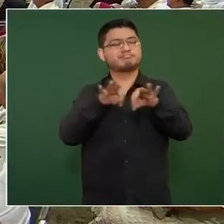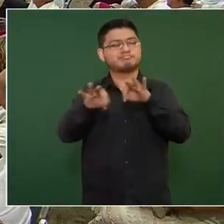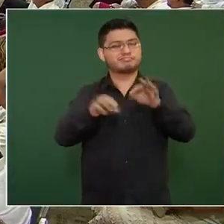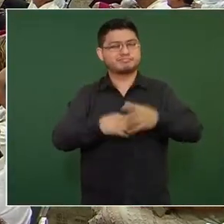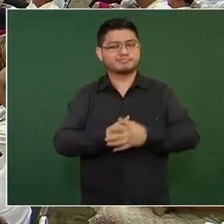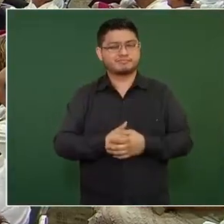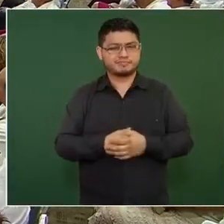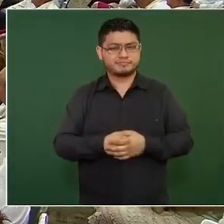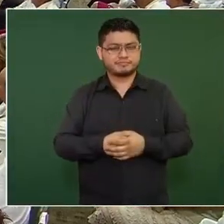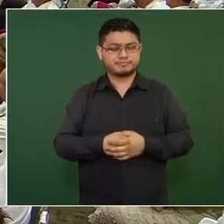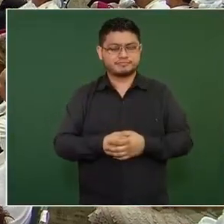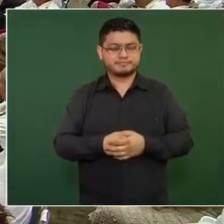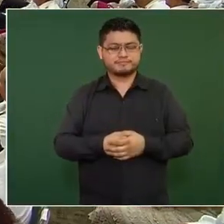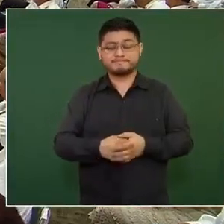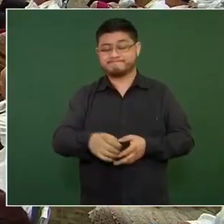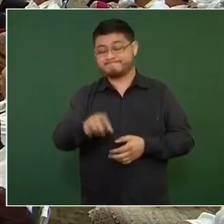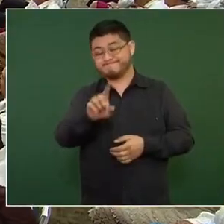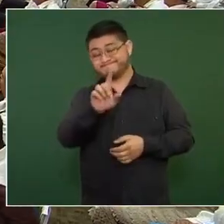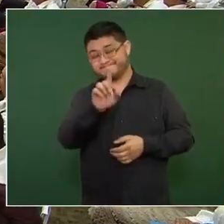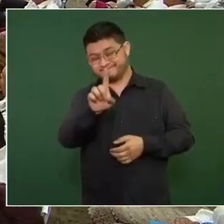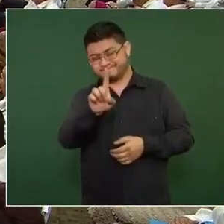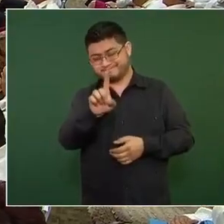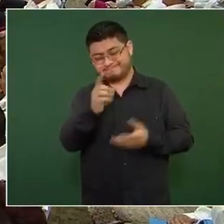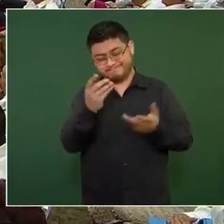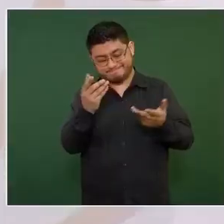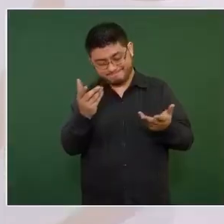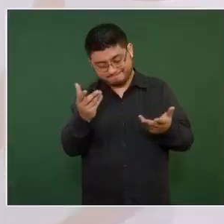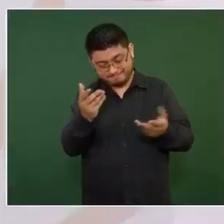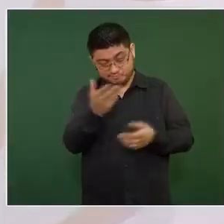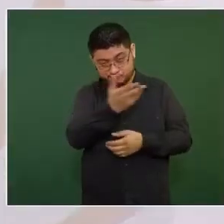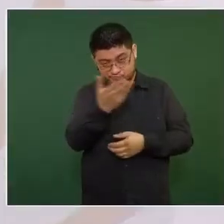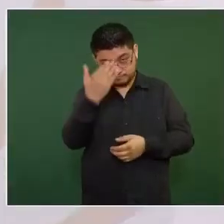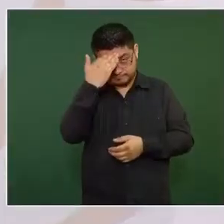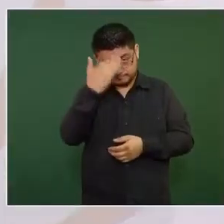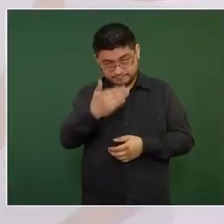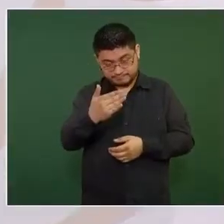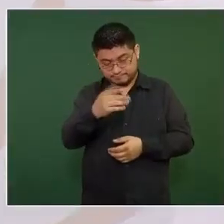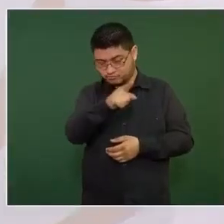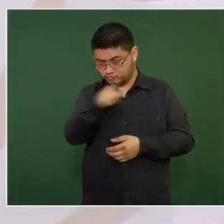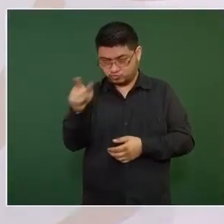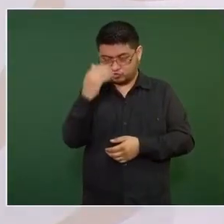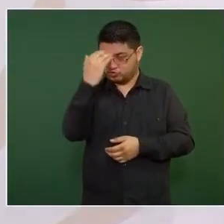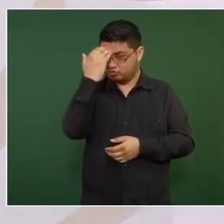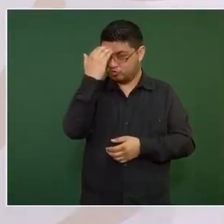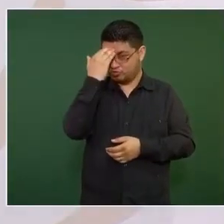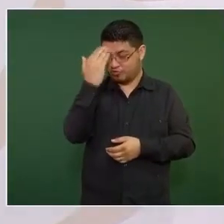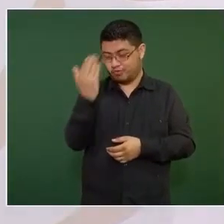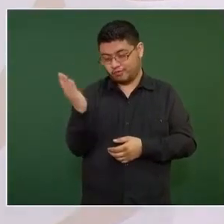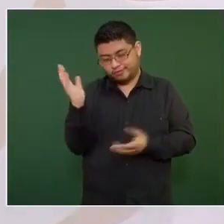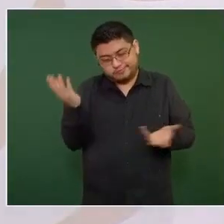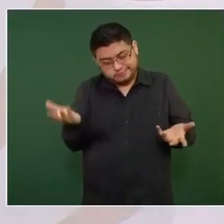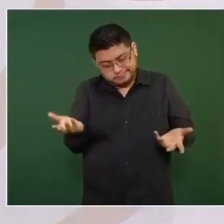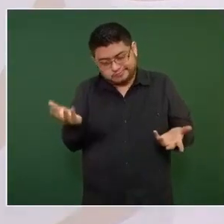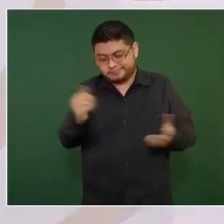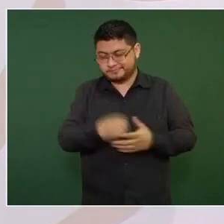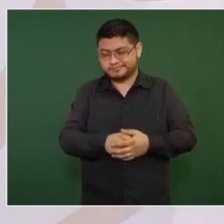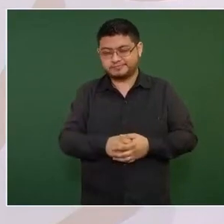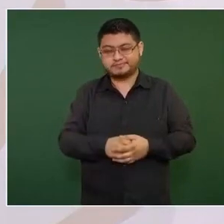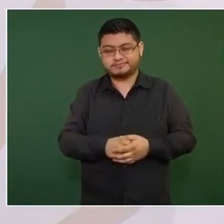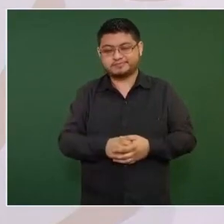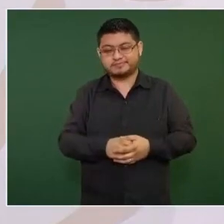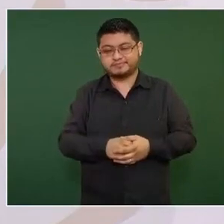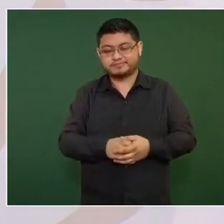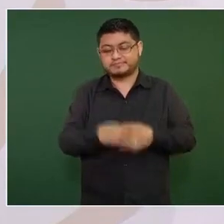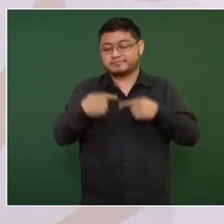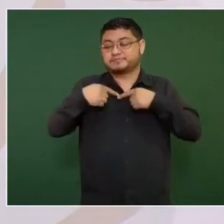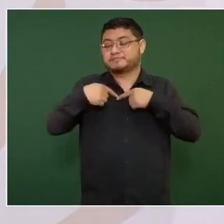Sin embargo, como saben, como es de dominio público, como casi no se sabe, vienen